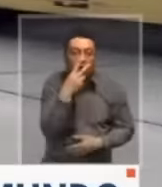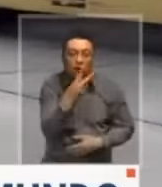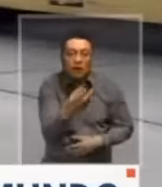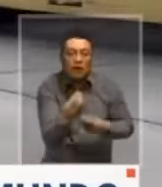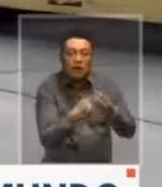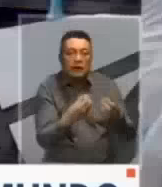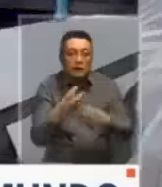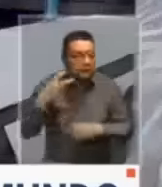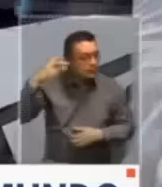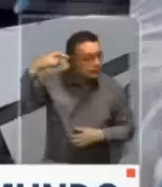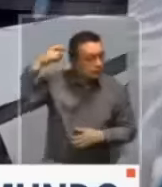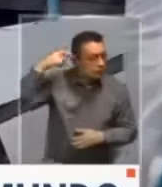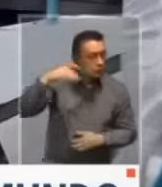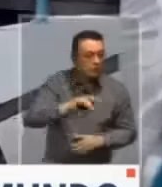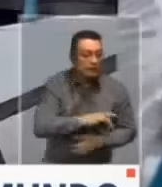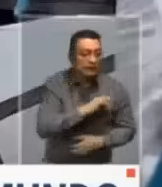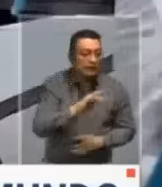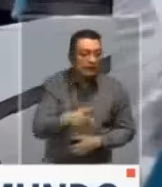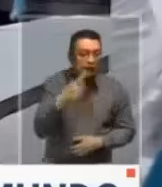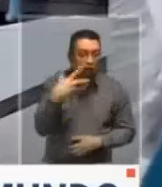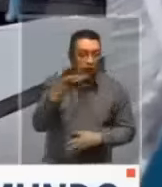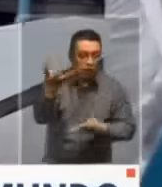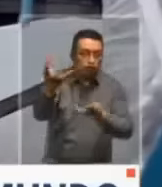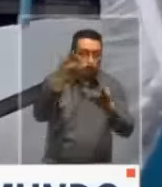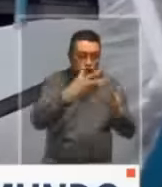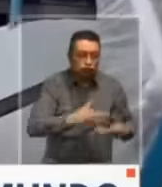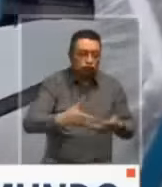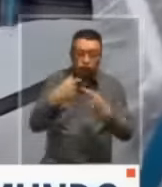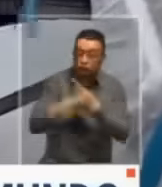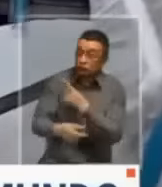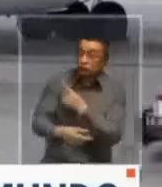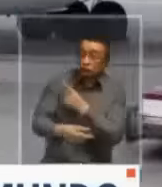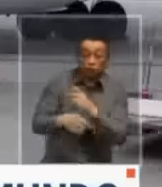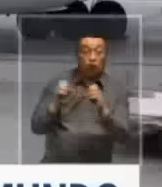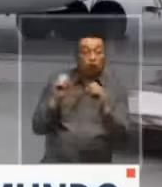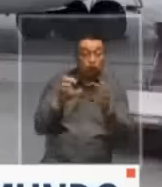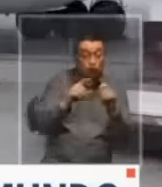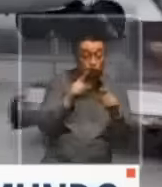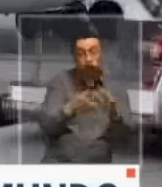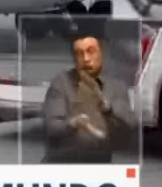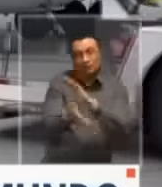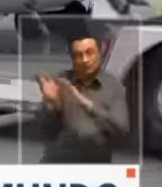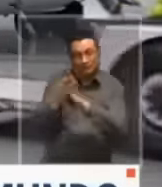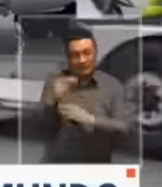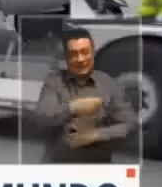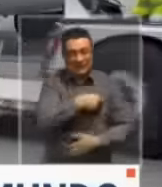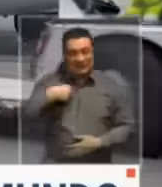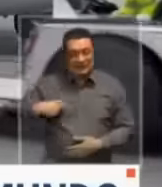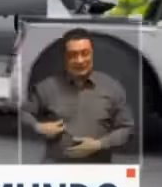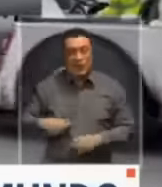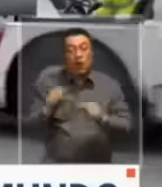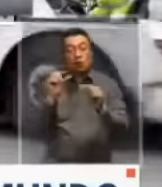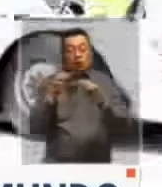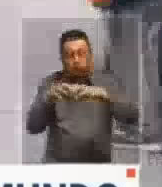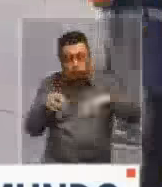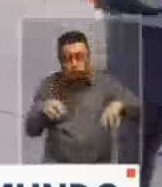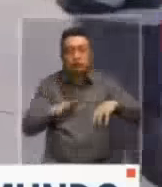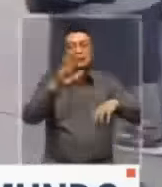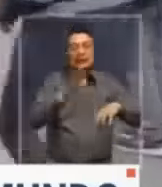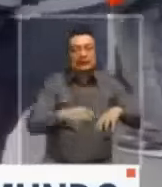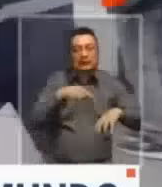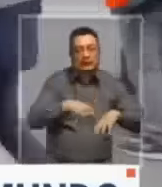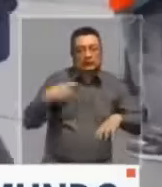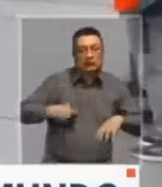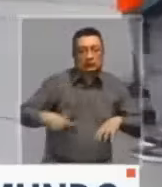cerezas chilenas. Ya las están descargando. Un gran porcentaje se va para China y otro se queda aquí en Estados Unidos. El